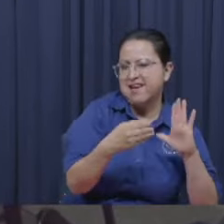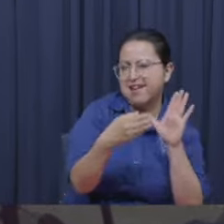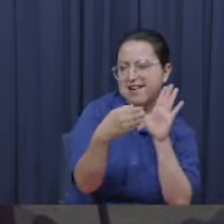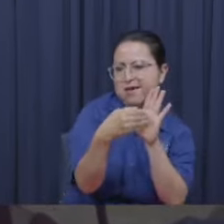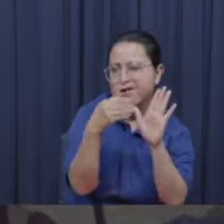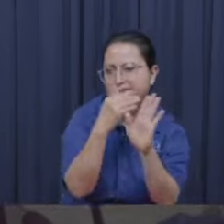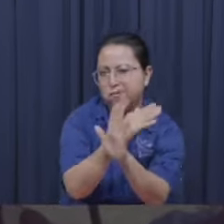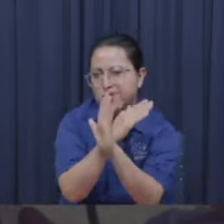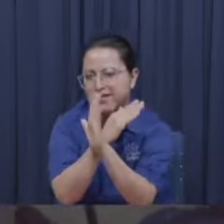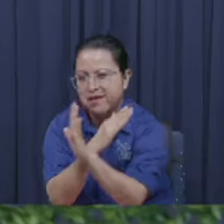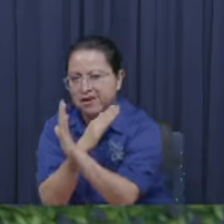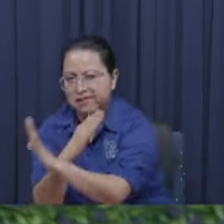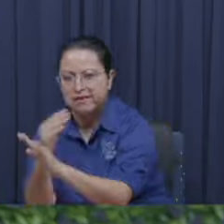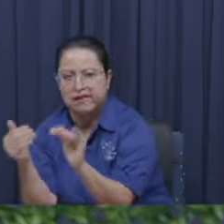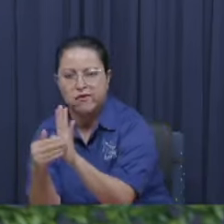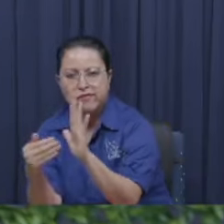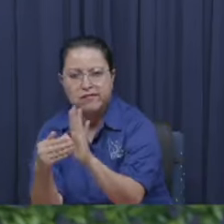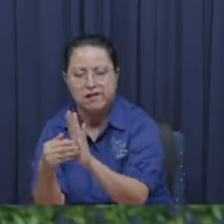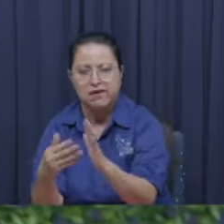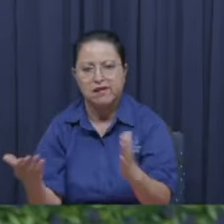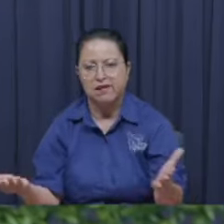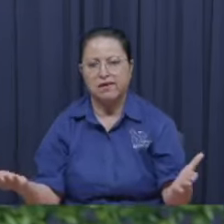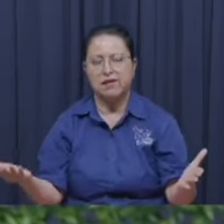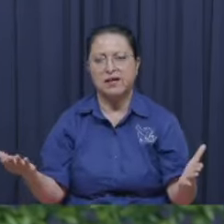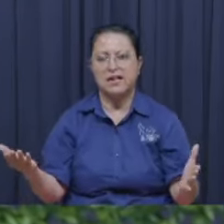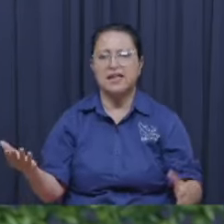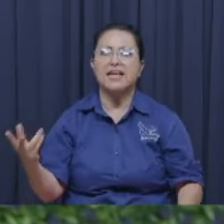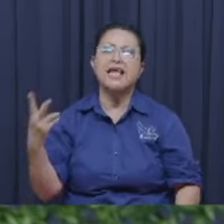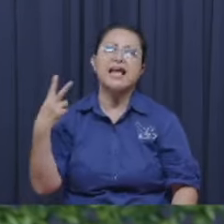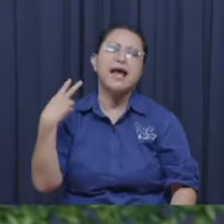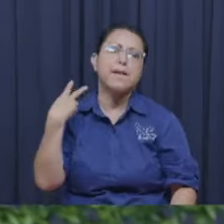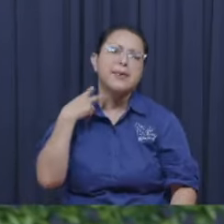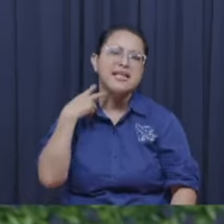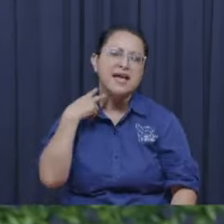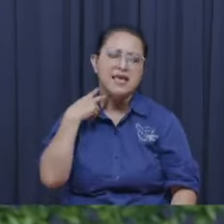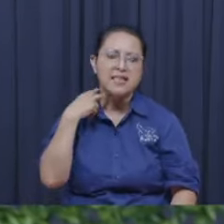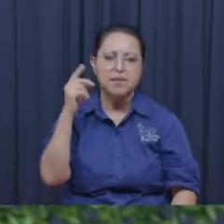al primer sello, las maldades